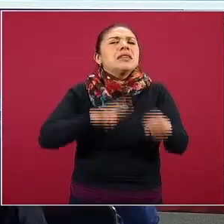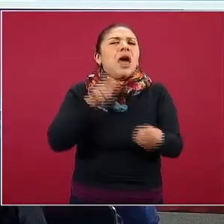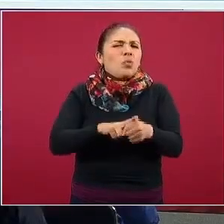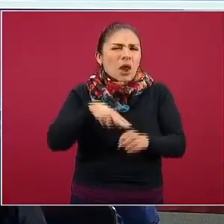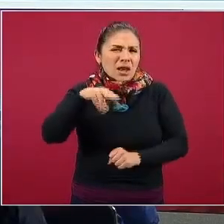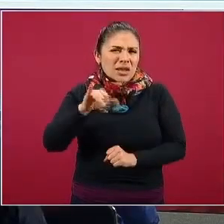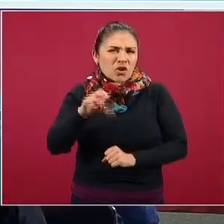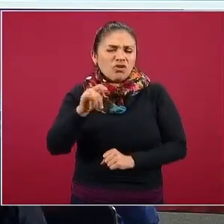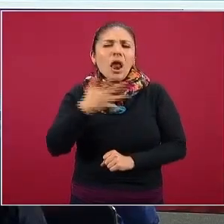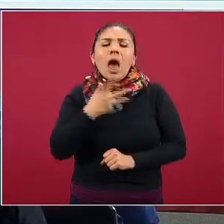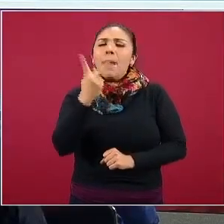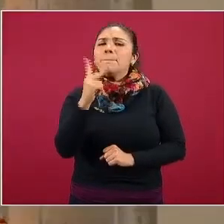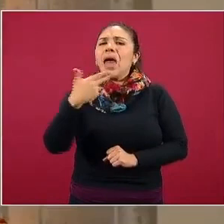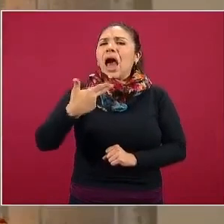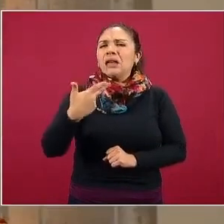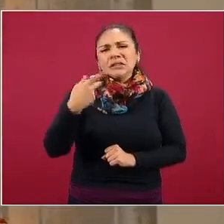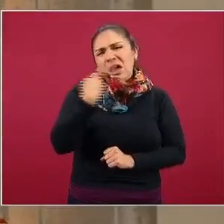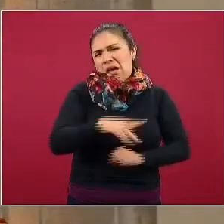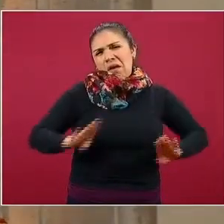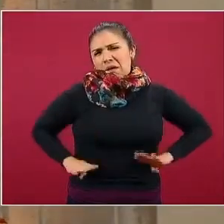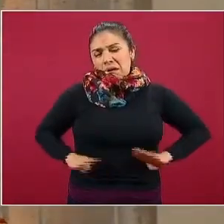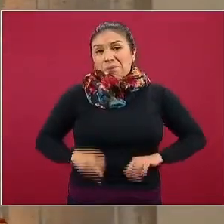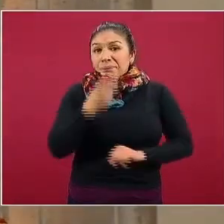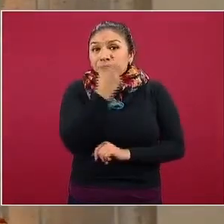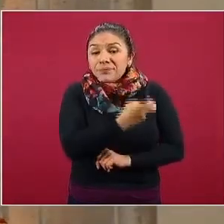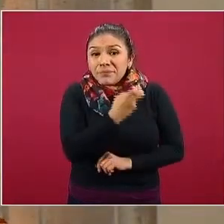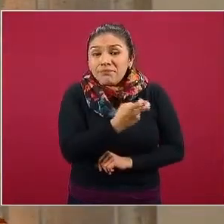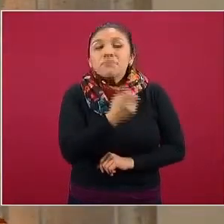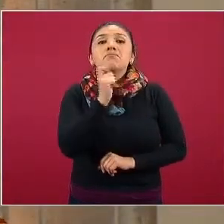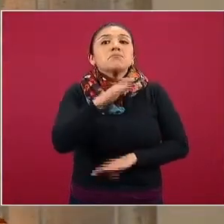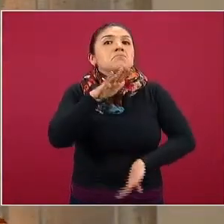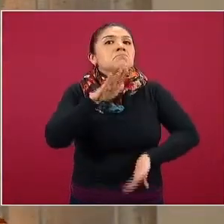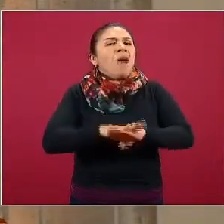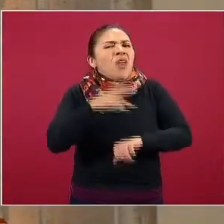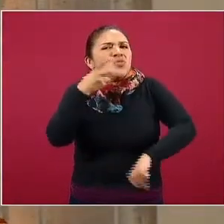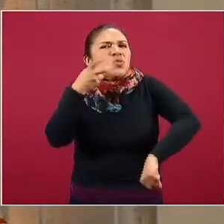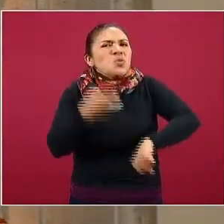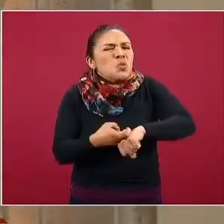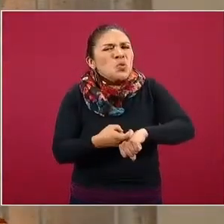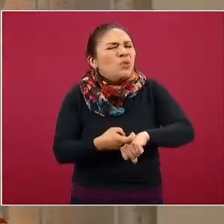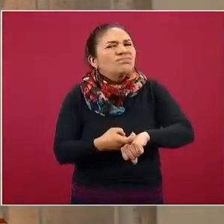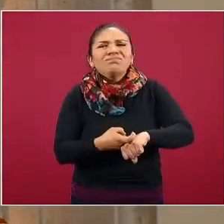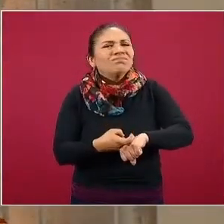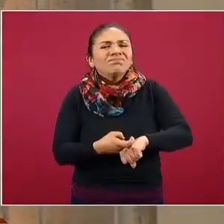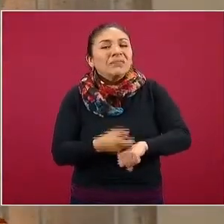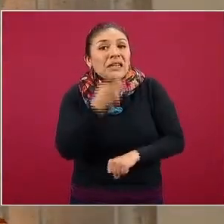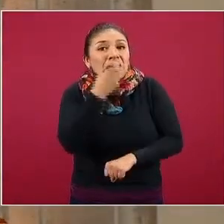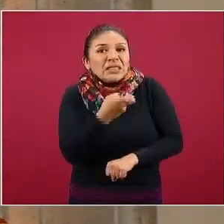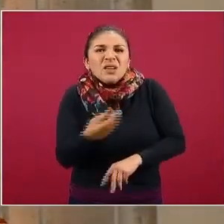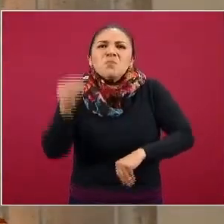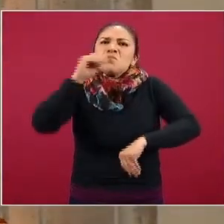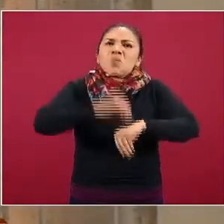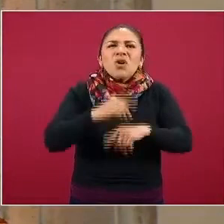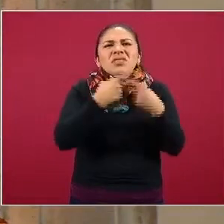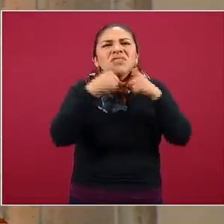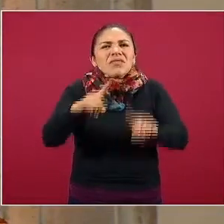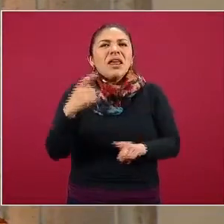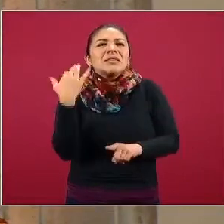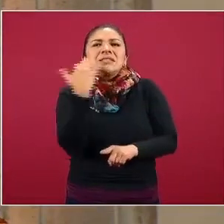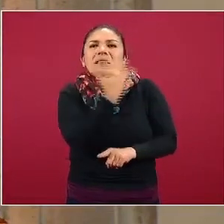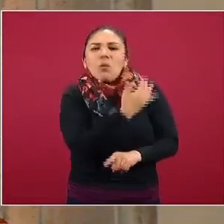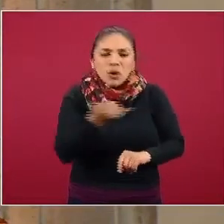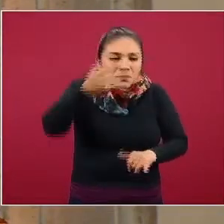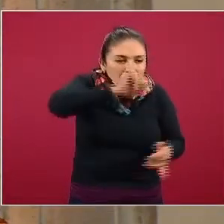natural, tiene un pH alcalino y este es más áspero, más desagradable, y entonces le ponen diferentes